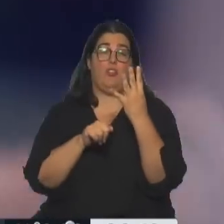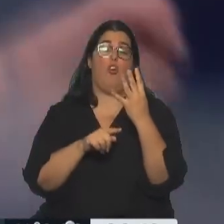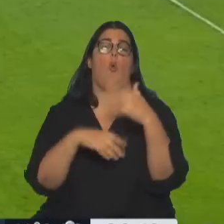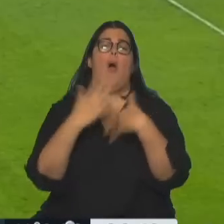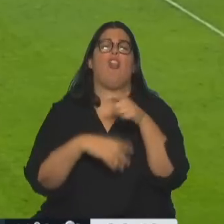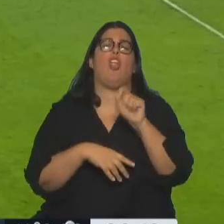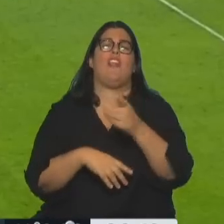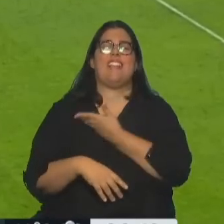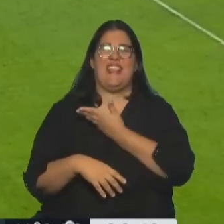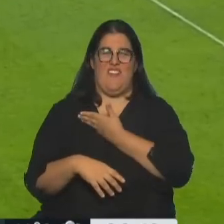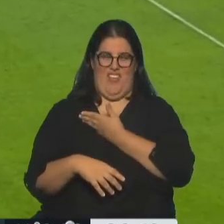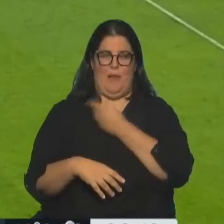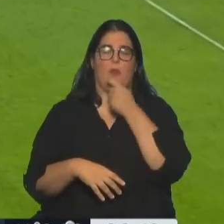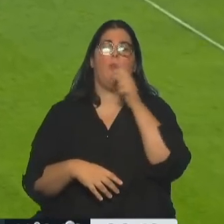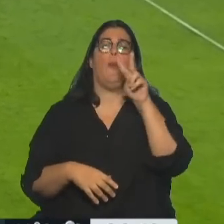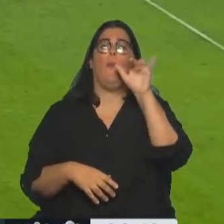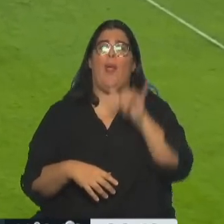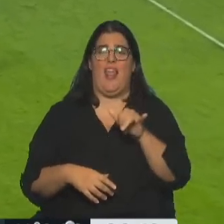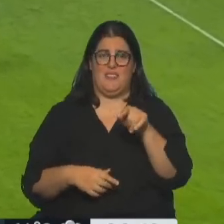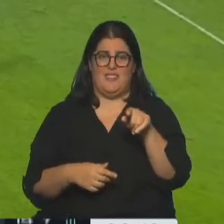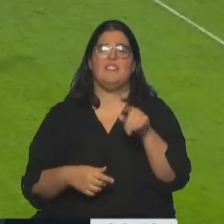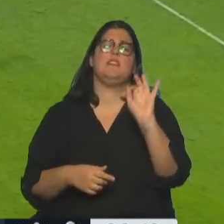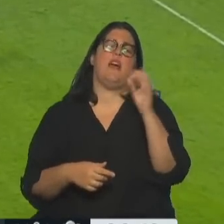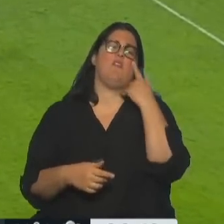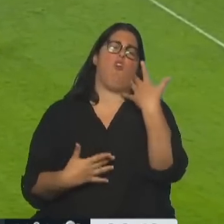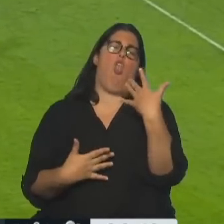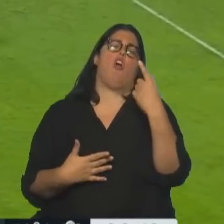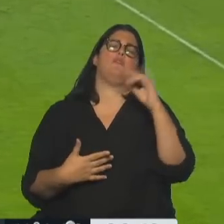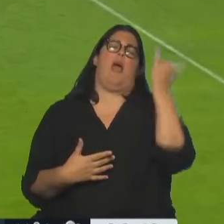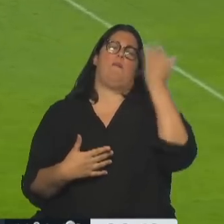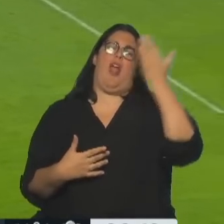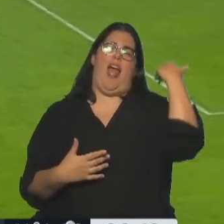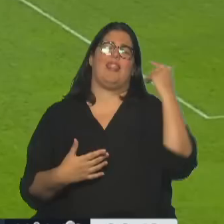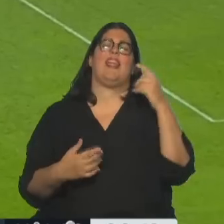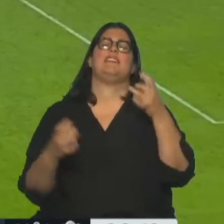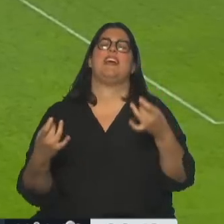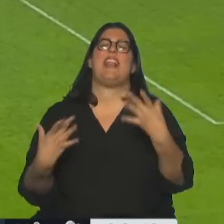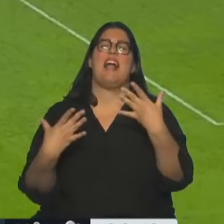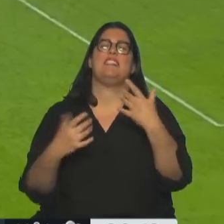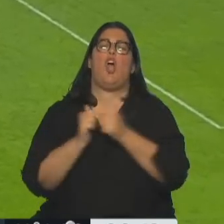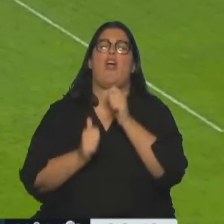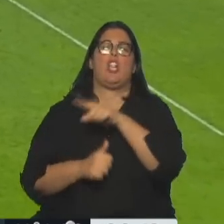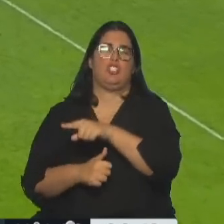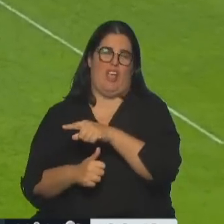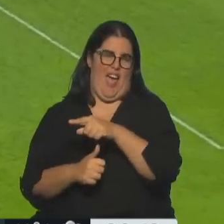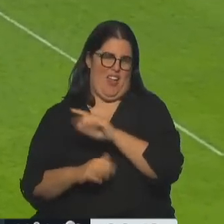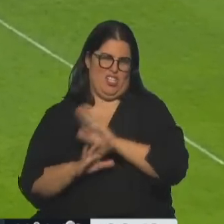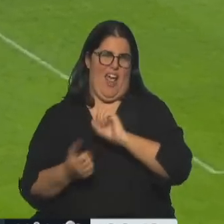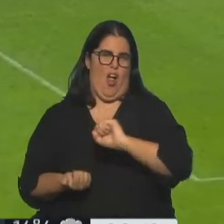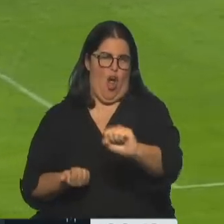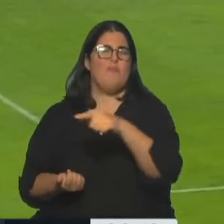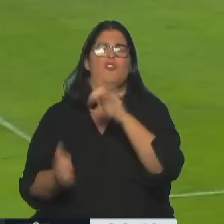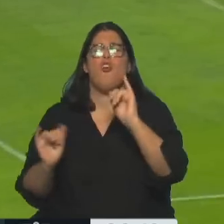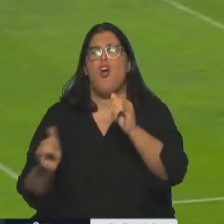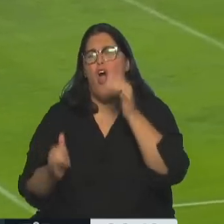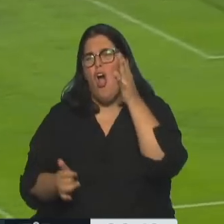que obviamente ya había, sabe lo que es la gloria, habiendo marcado el gol en un clásico rosarino, tan joven. También, ¿no? A tan Boca